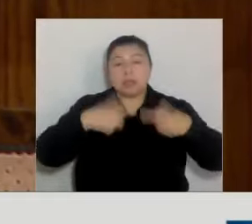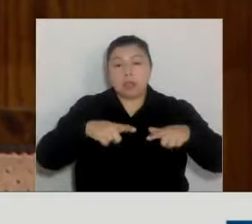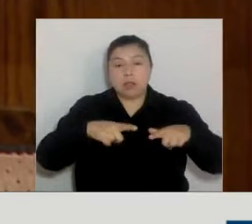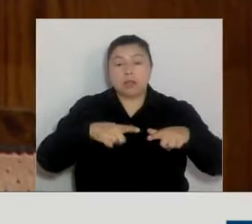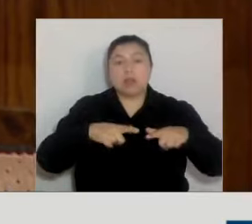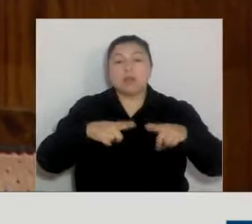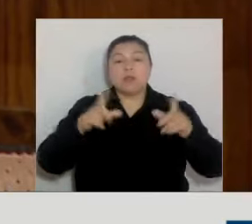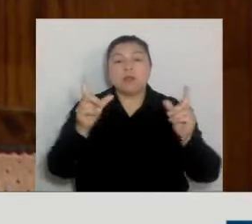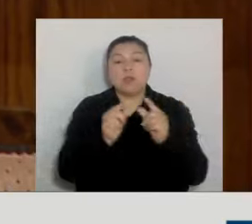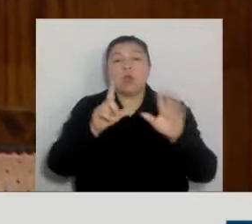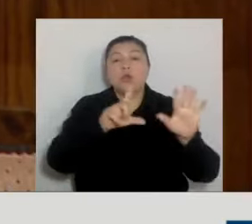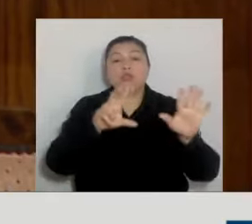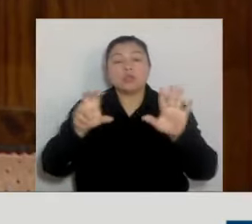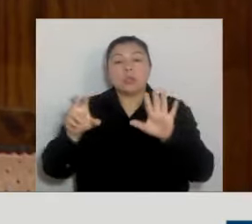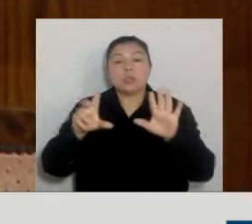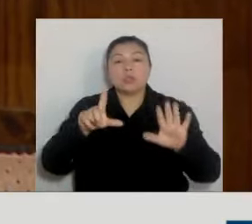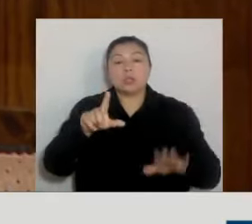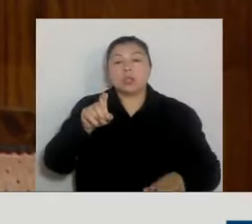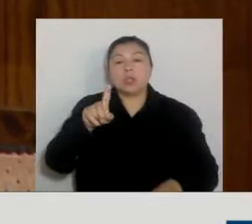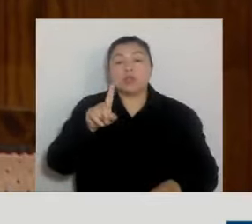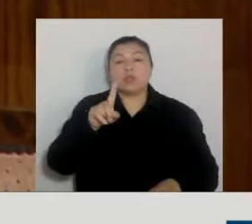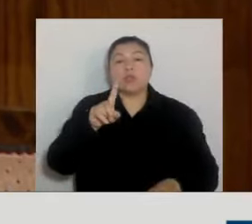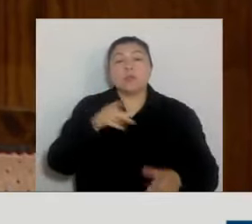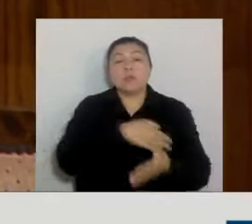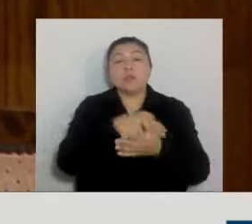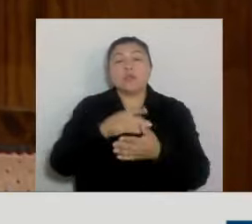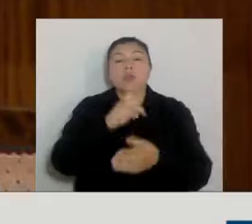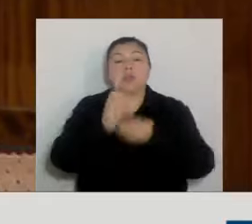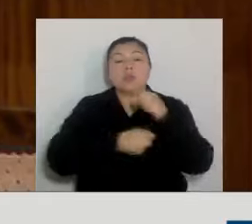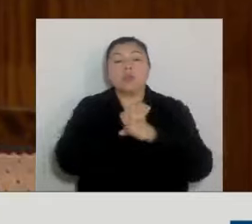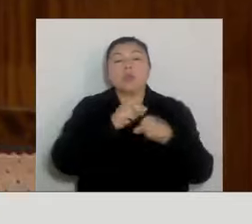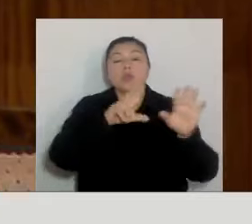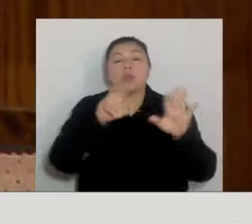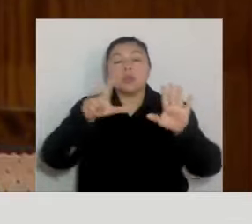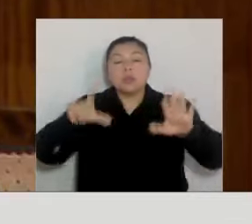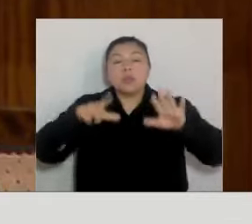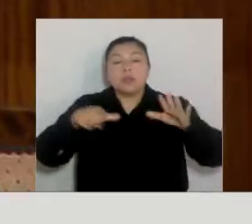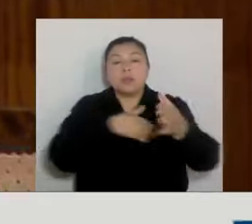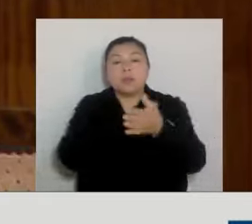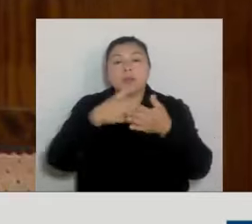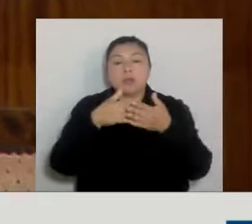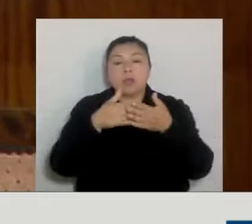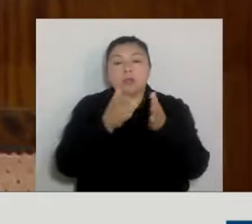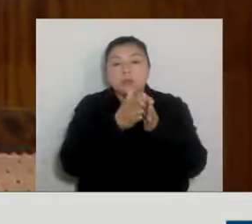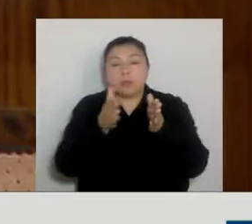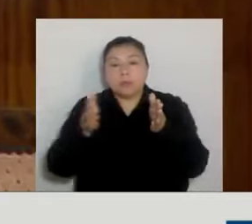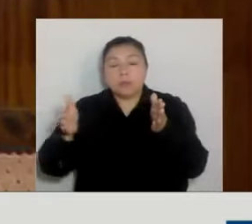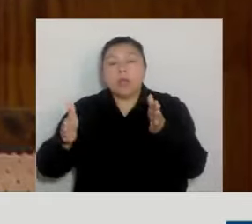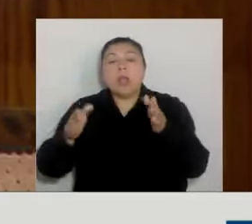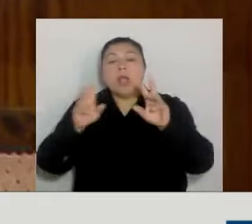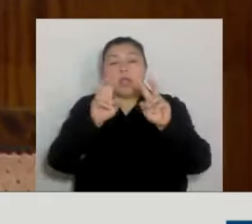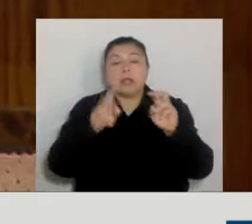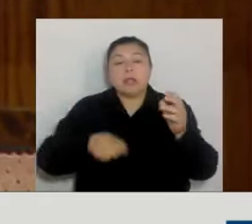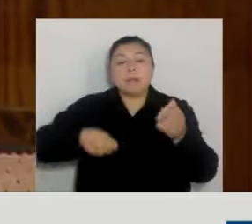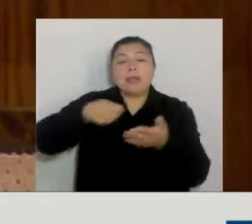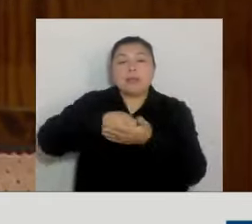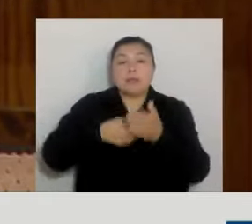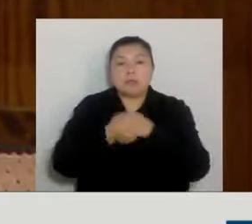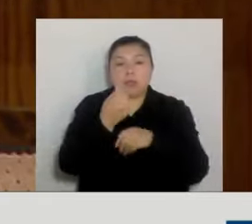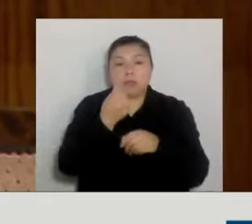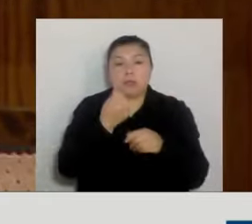871 millones el primer año y a 817 millones en régimen en materia de financiamiento se